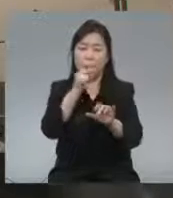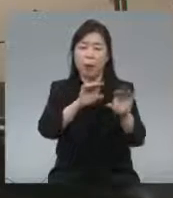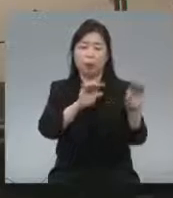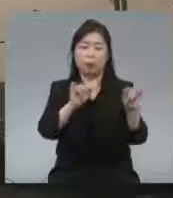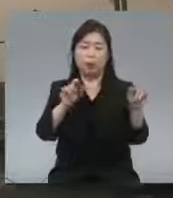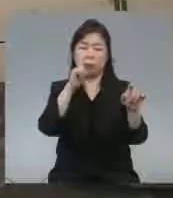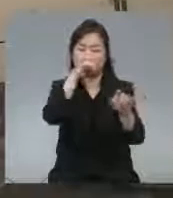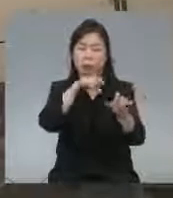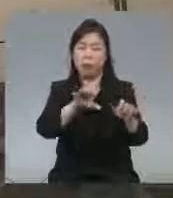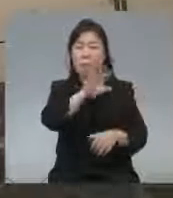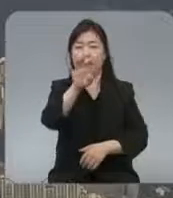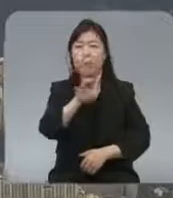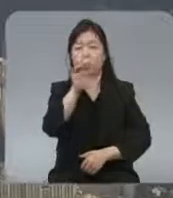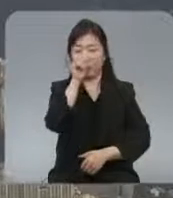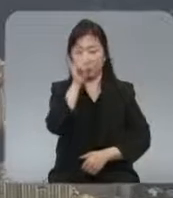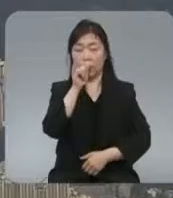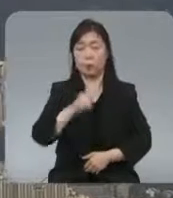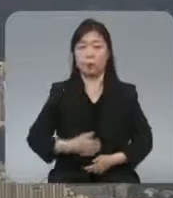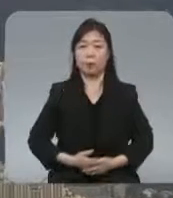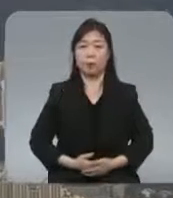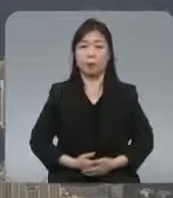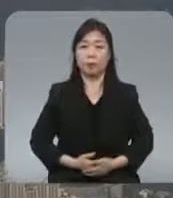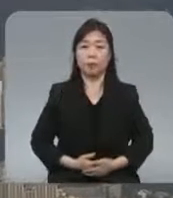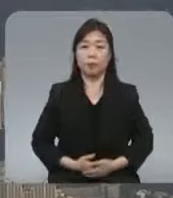uso de sistemas de calefacción